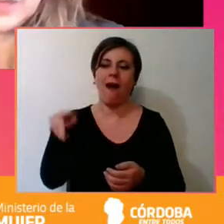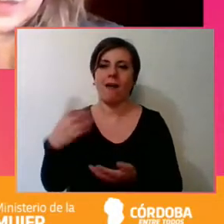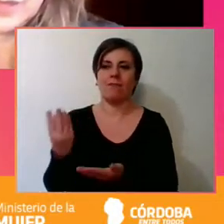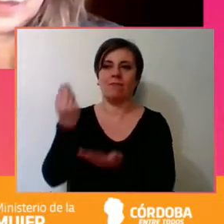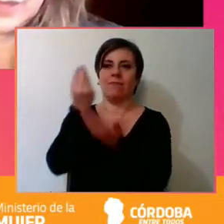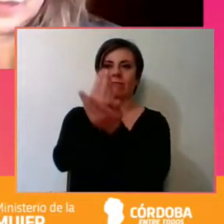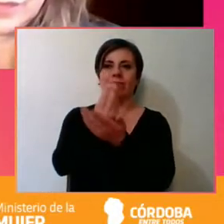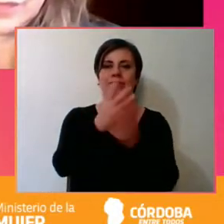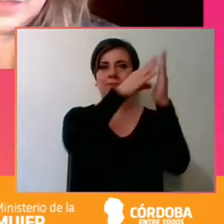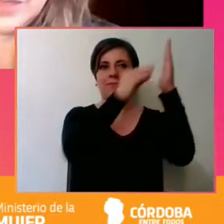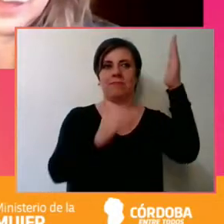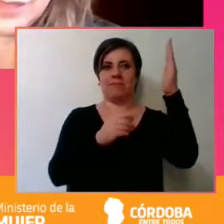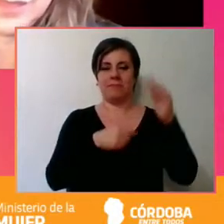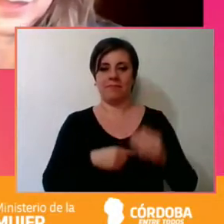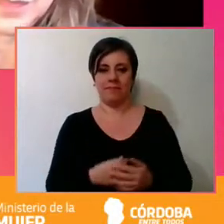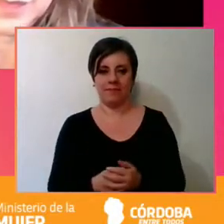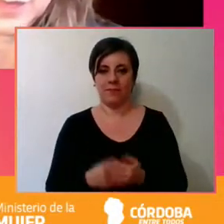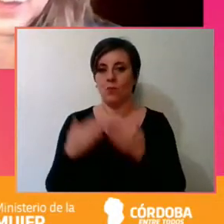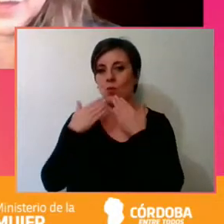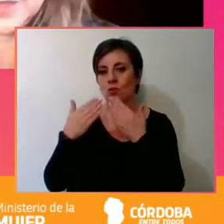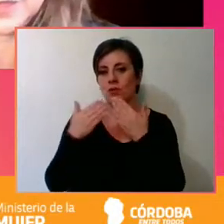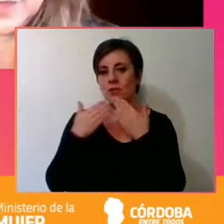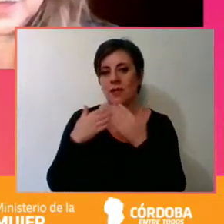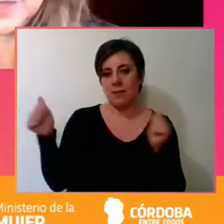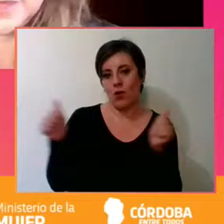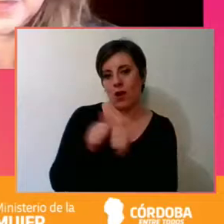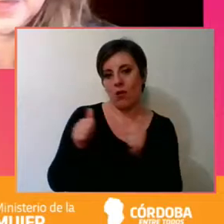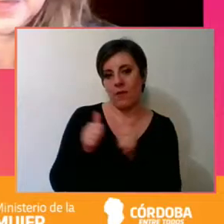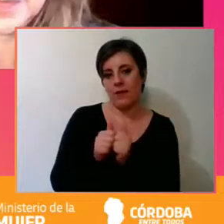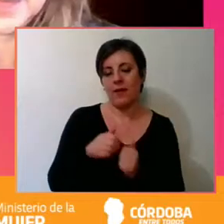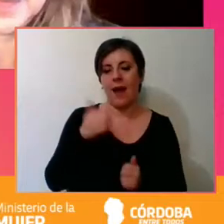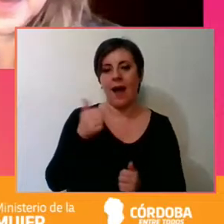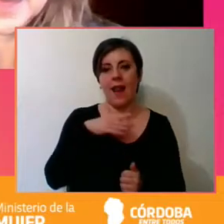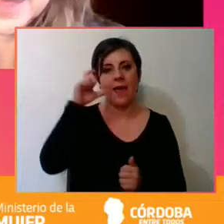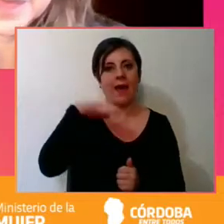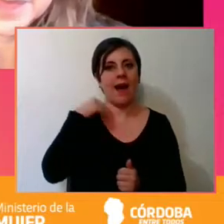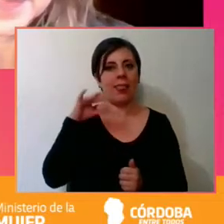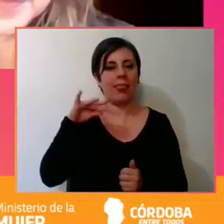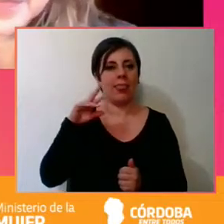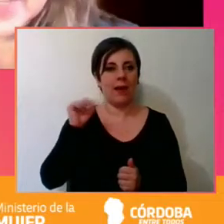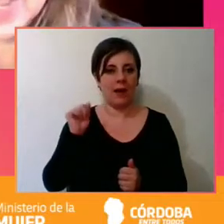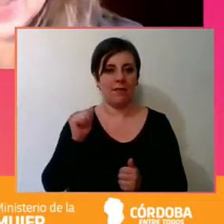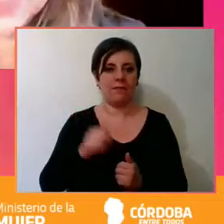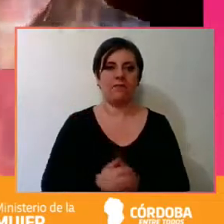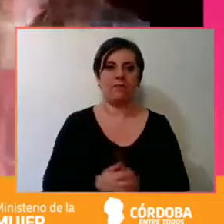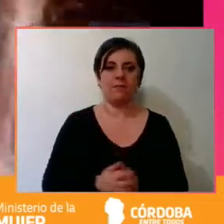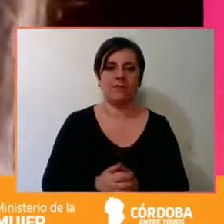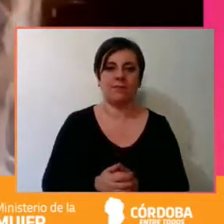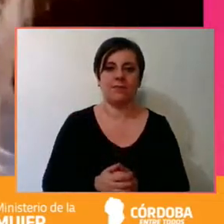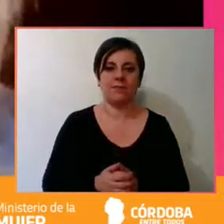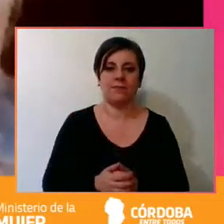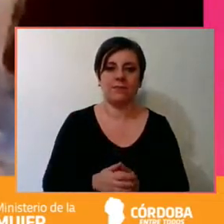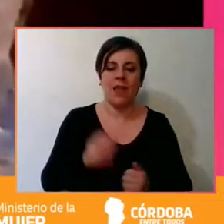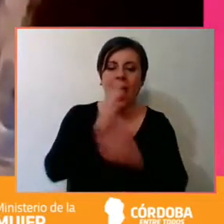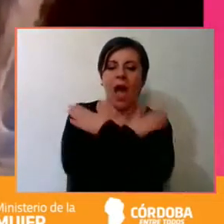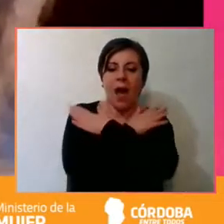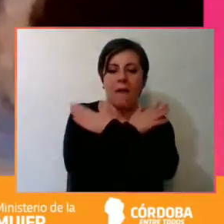representante. Muchísimas gracias por acompañarnos, Alejandra. Claudia, un